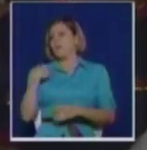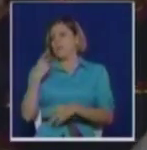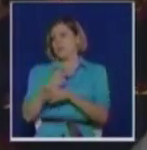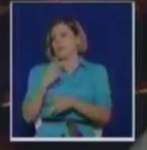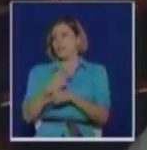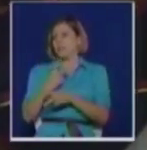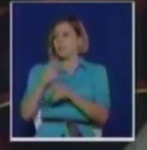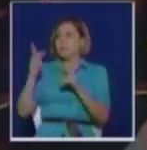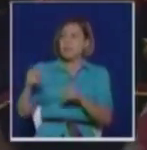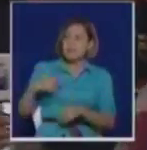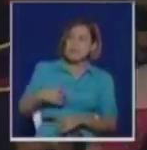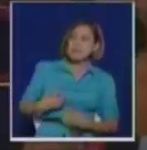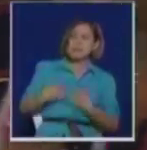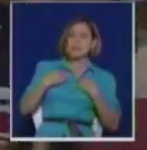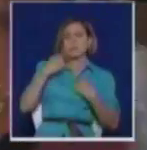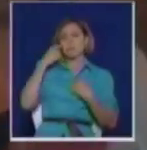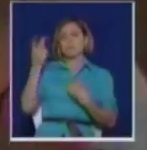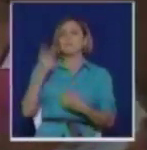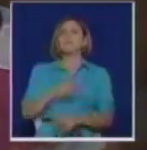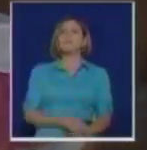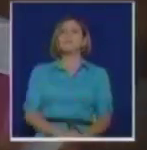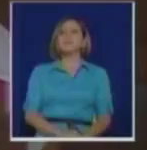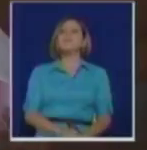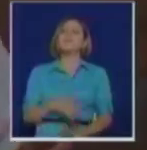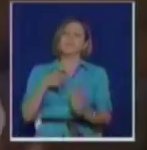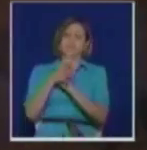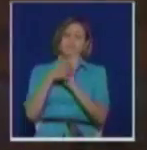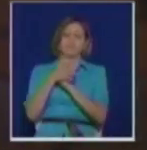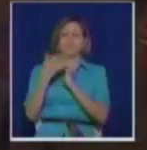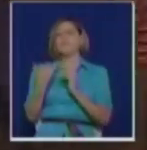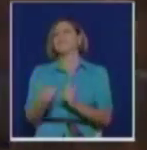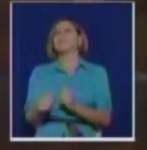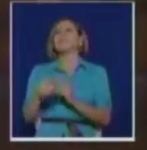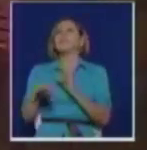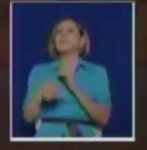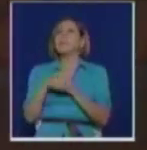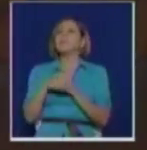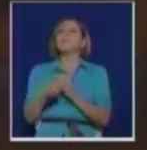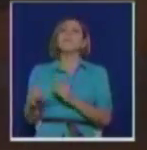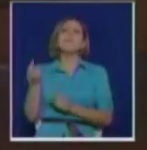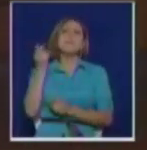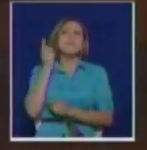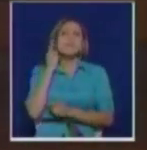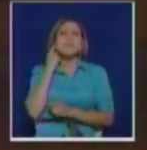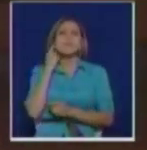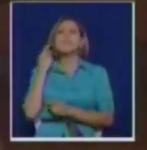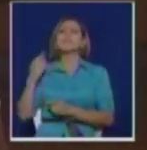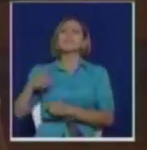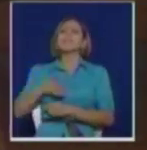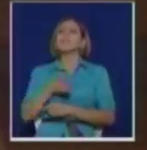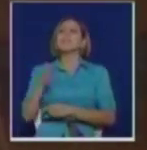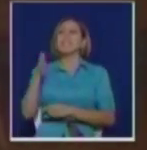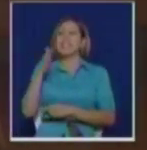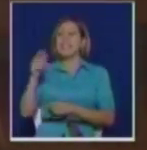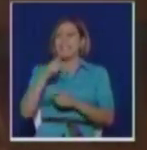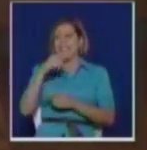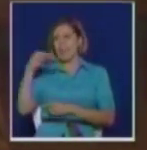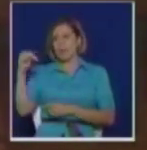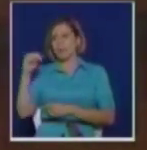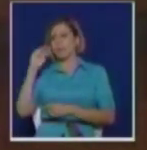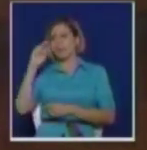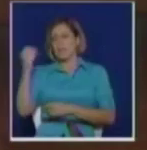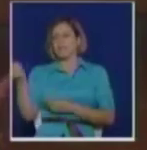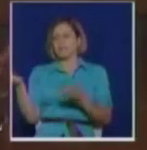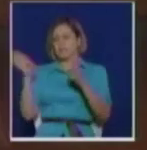que se alteraron mucho. Bueno, esta es la información que nos tienen aquí, pero también se conoce que en la vía al mar, en el kilómetro 30, en este momento se